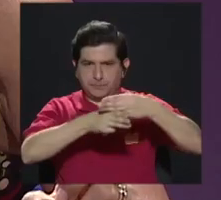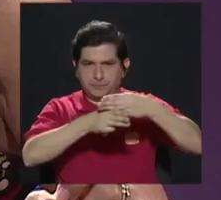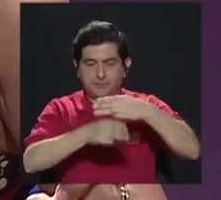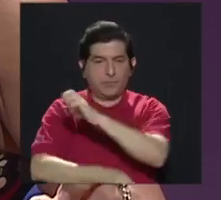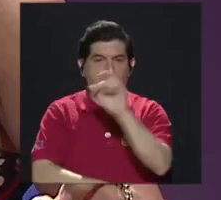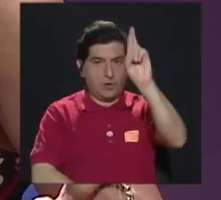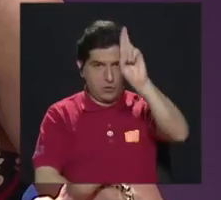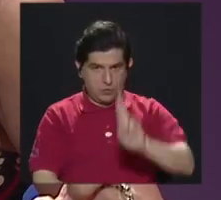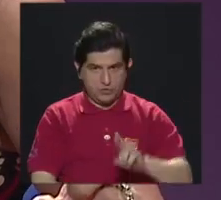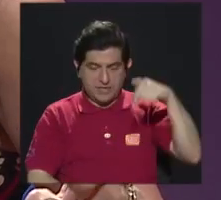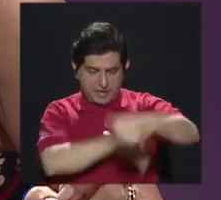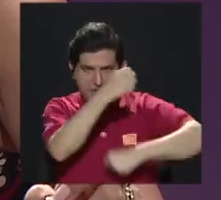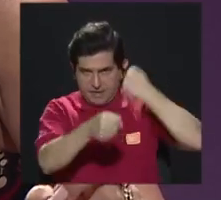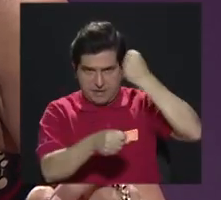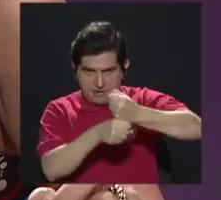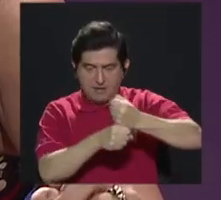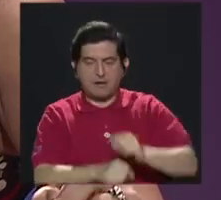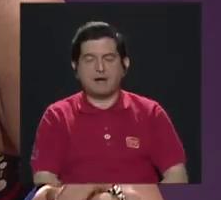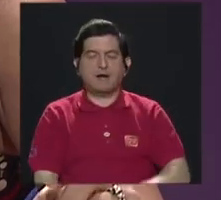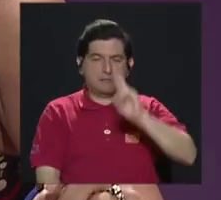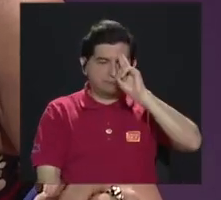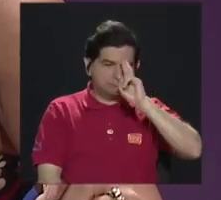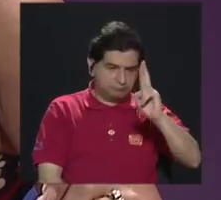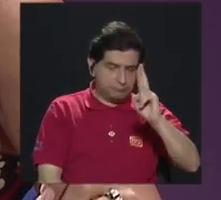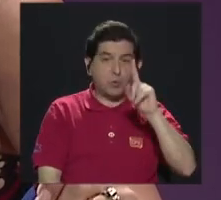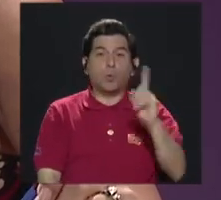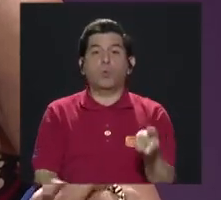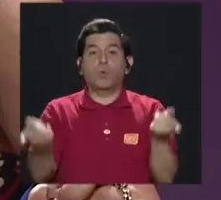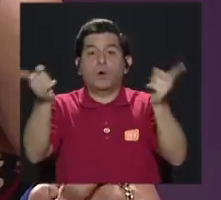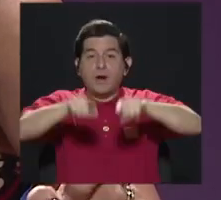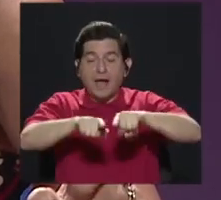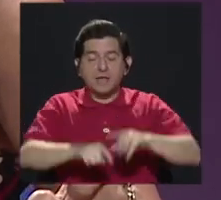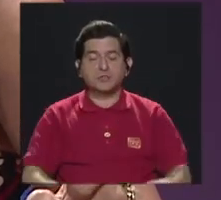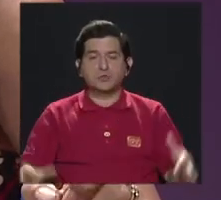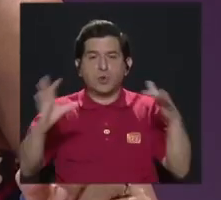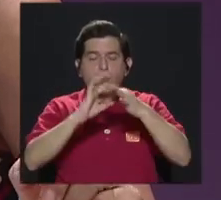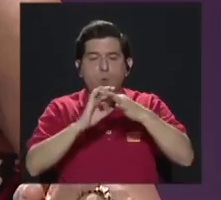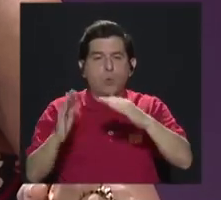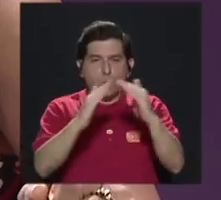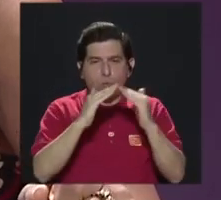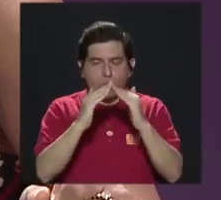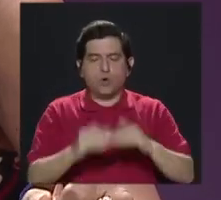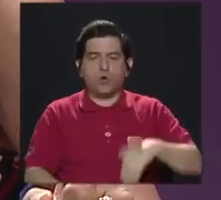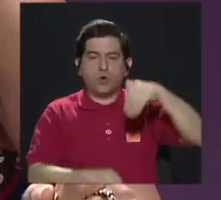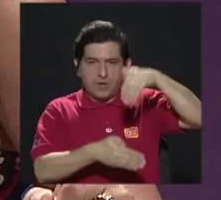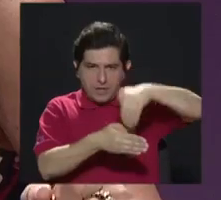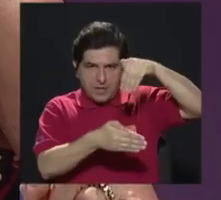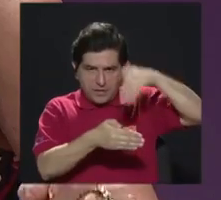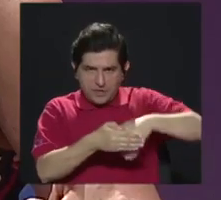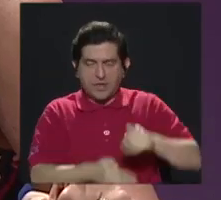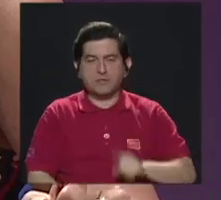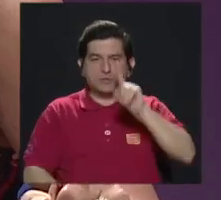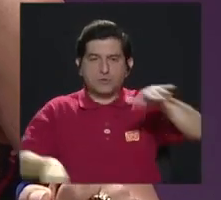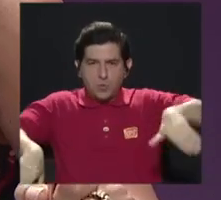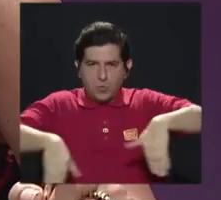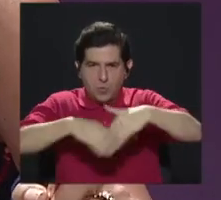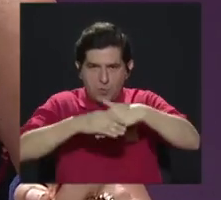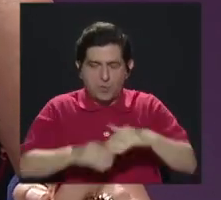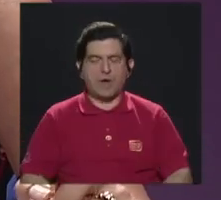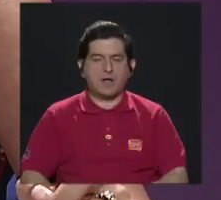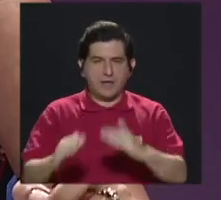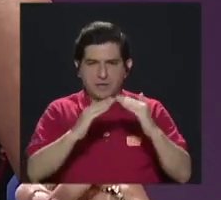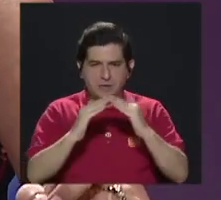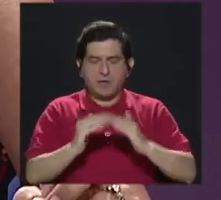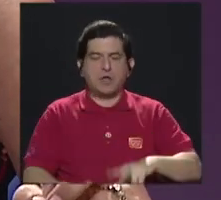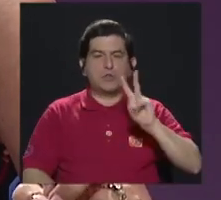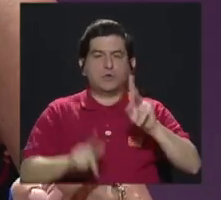Costa Rica, este año, se reconoció un caso de unión civil y se registró un matrimonio civil entre